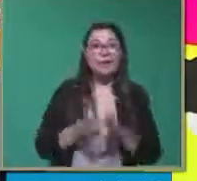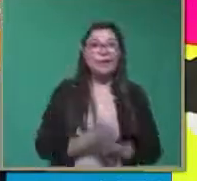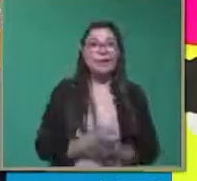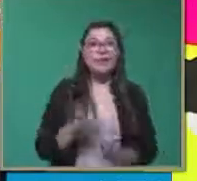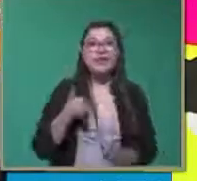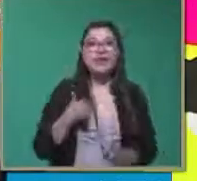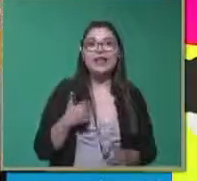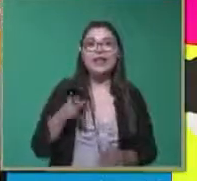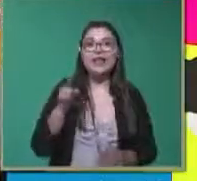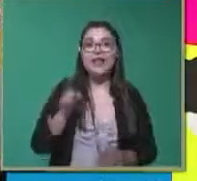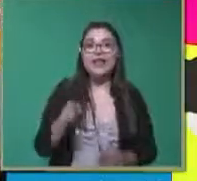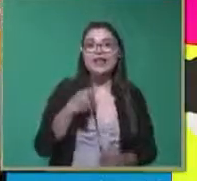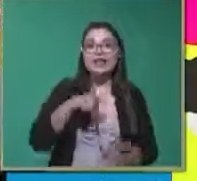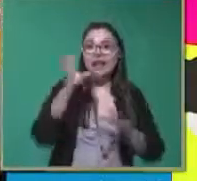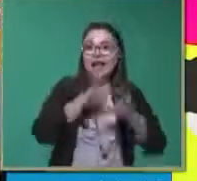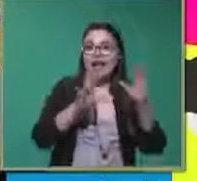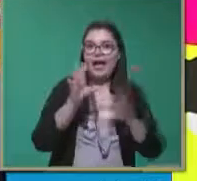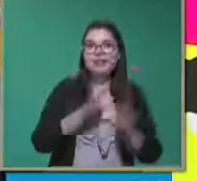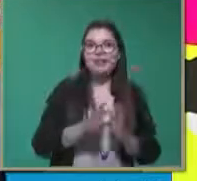Bisbal de Almería, España.